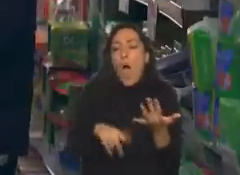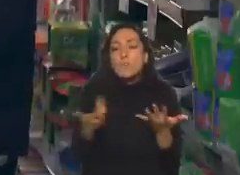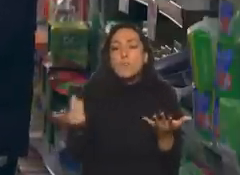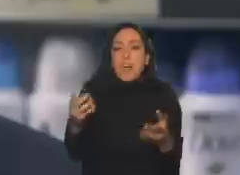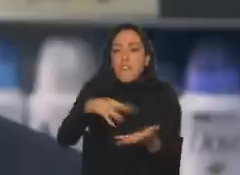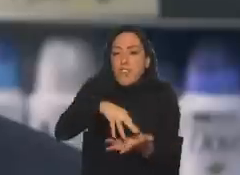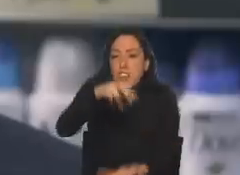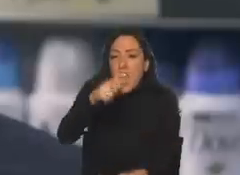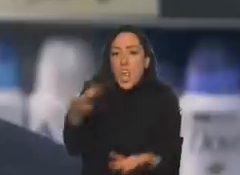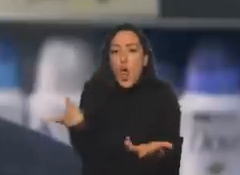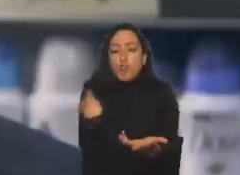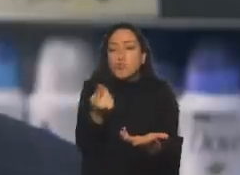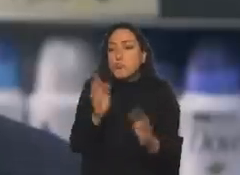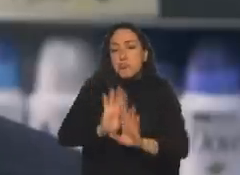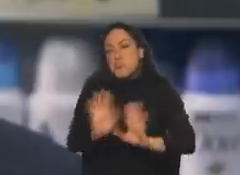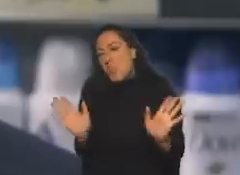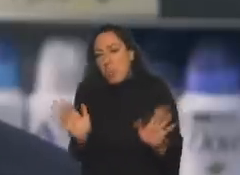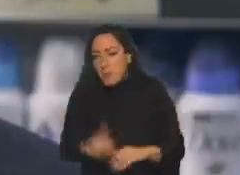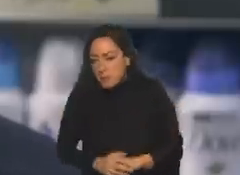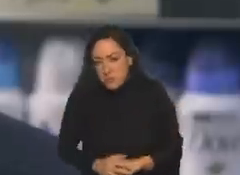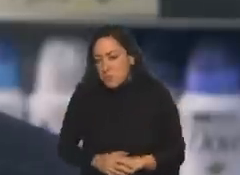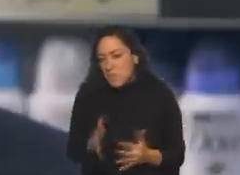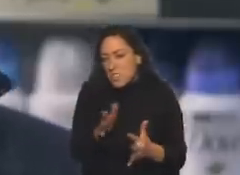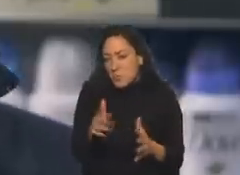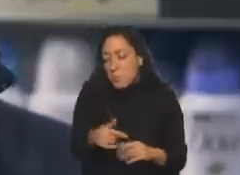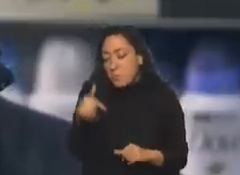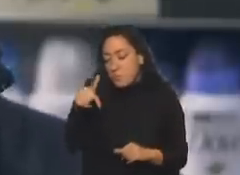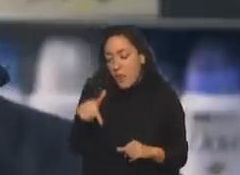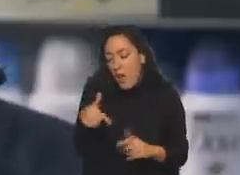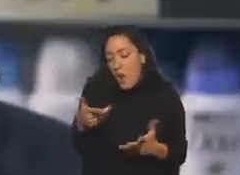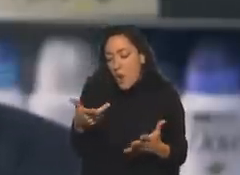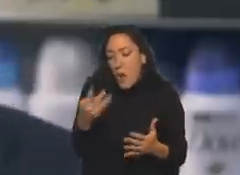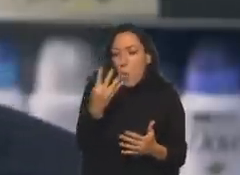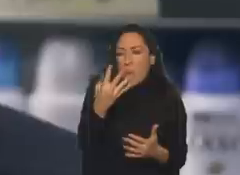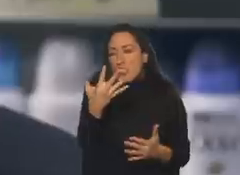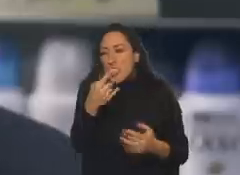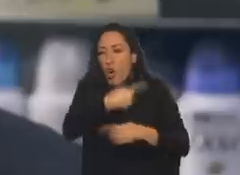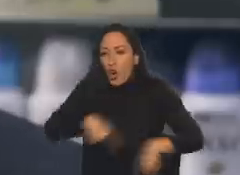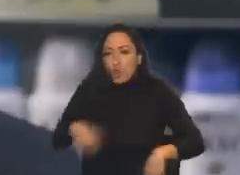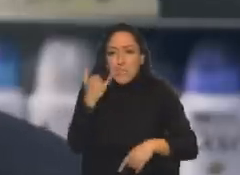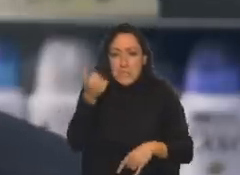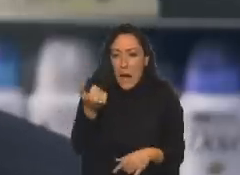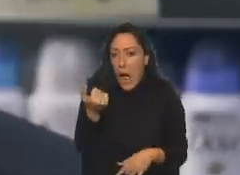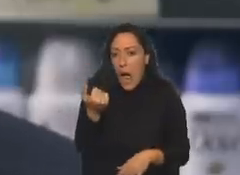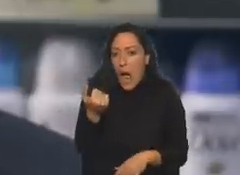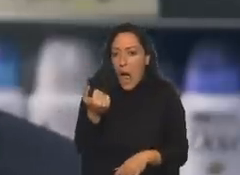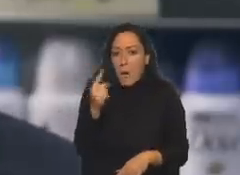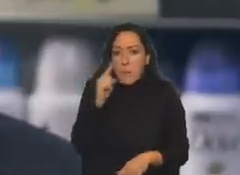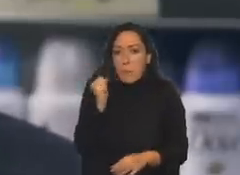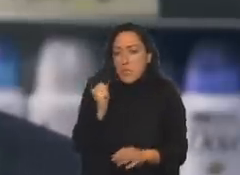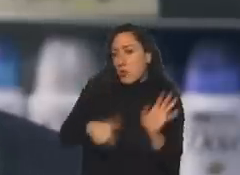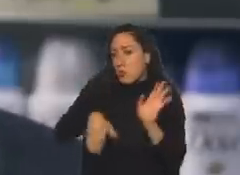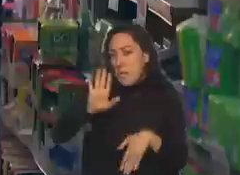un fideo, y digamos que ahí estamos, ¿no es cierto? Porque hoy 4 o 5 artículos ya superan el valor de los